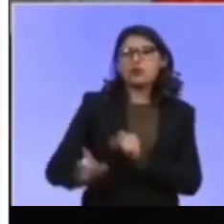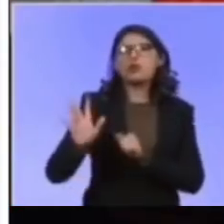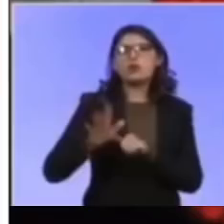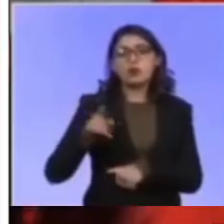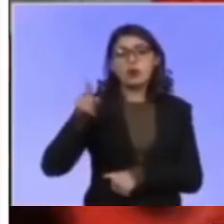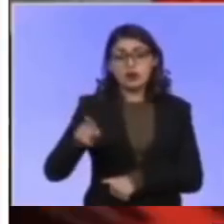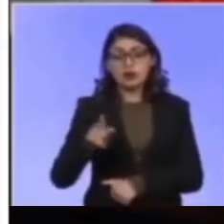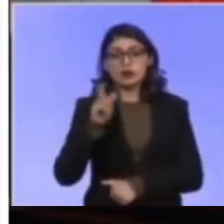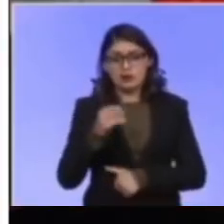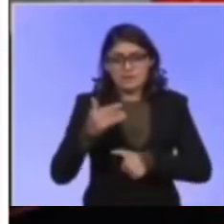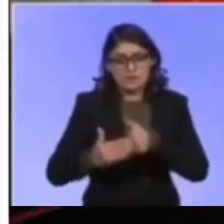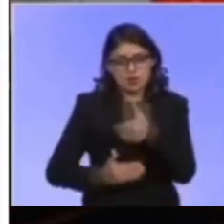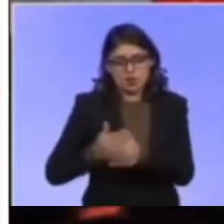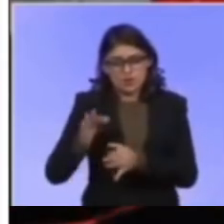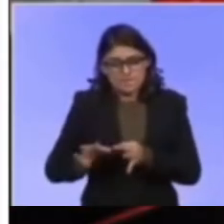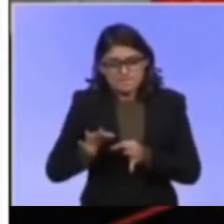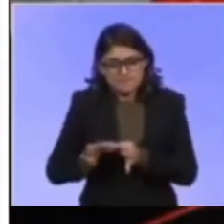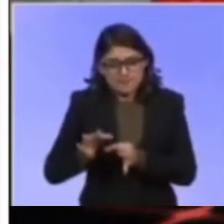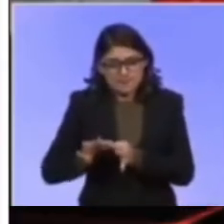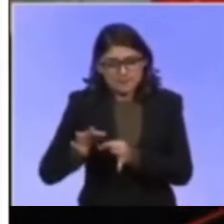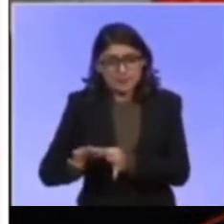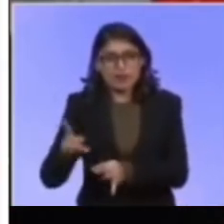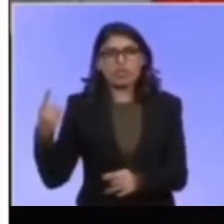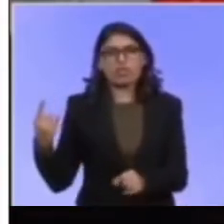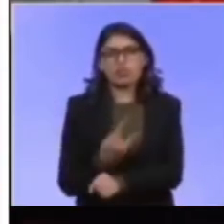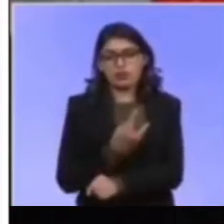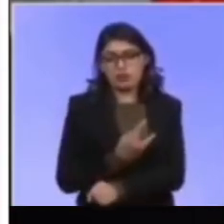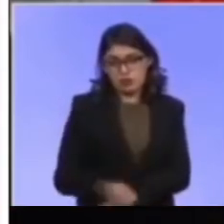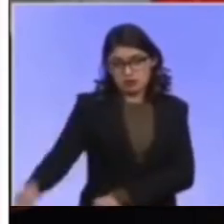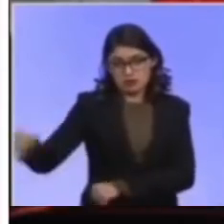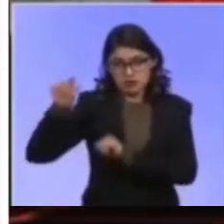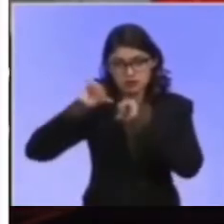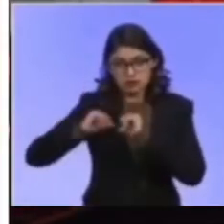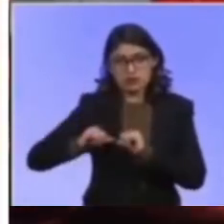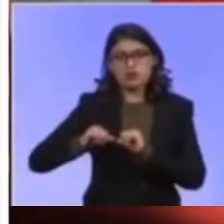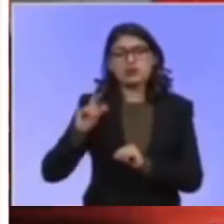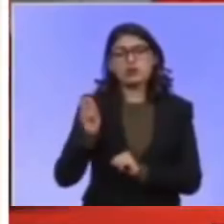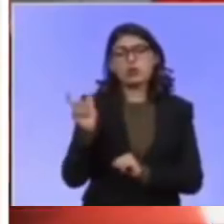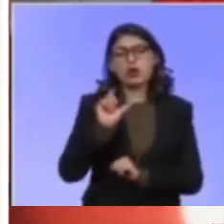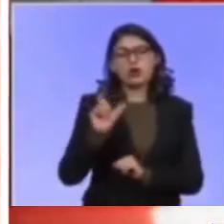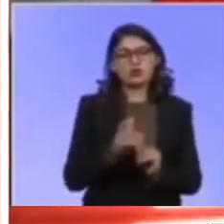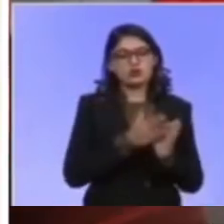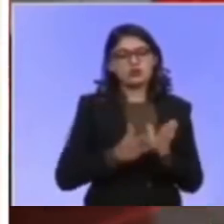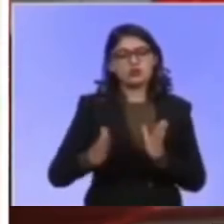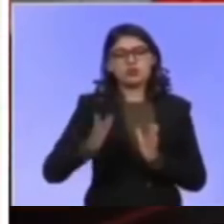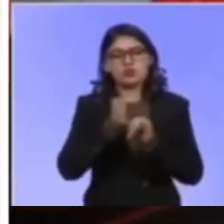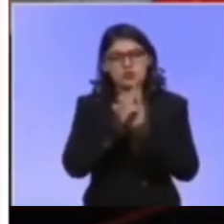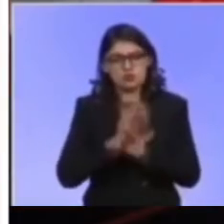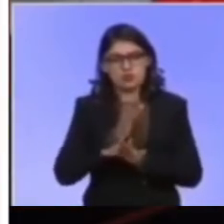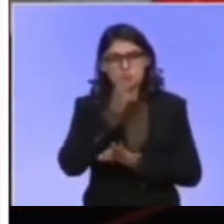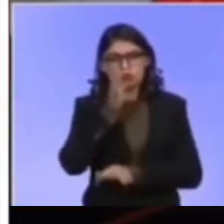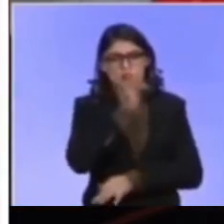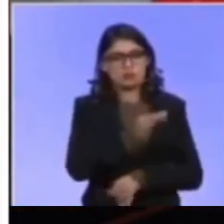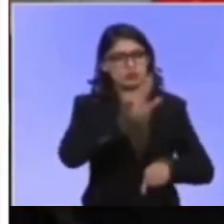violación al debido proceso en que incurrió la autoridad fiscalizadora durante la revisión del informe al no llamar a los precandidatos